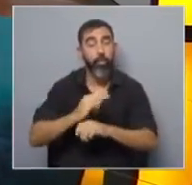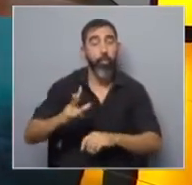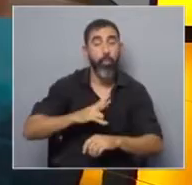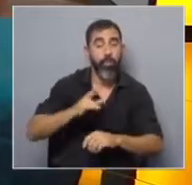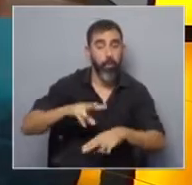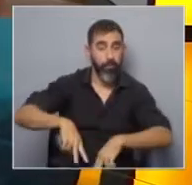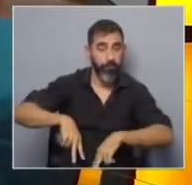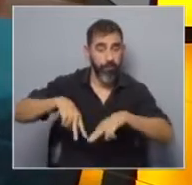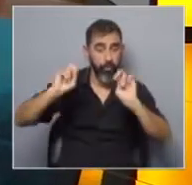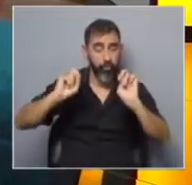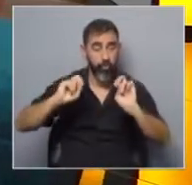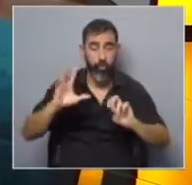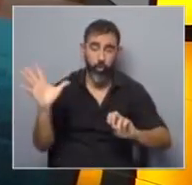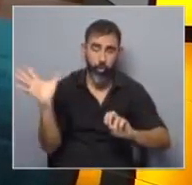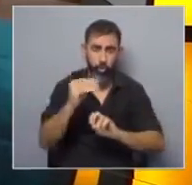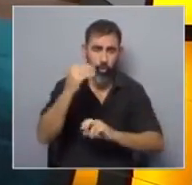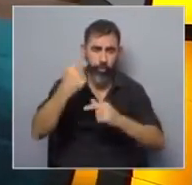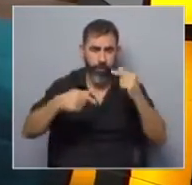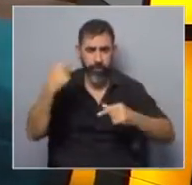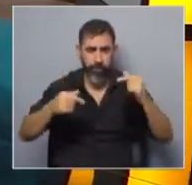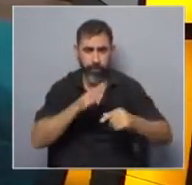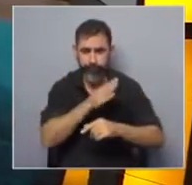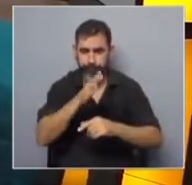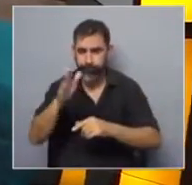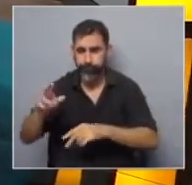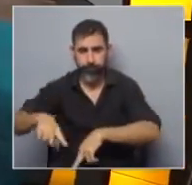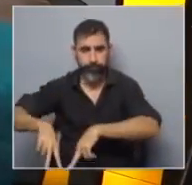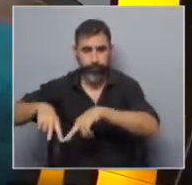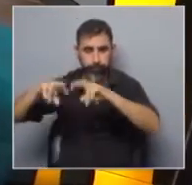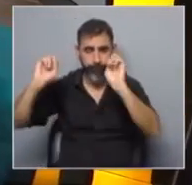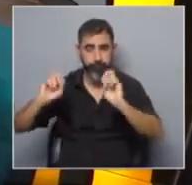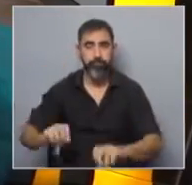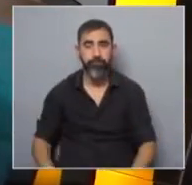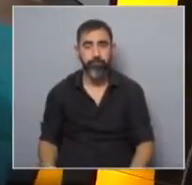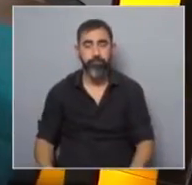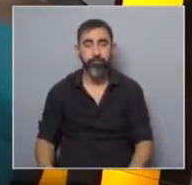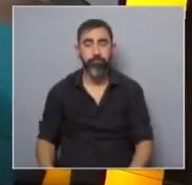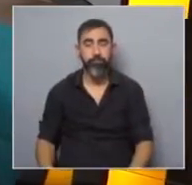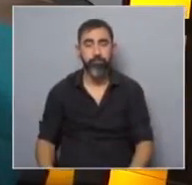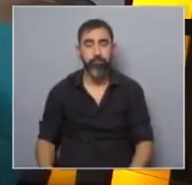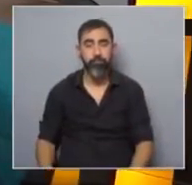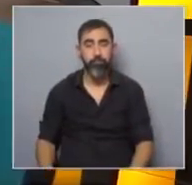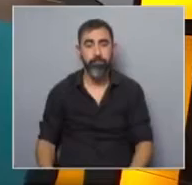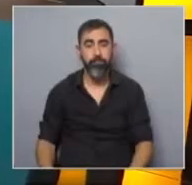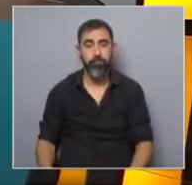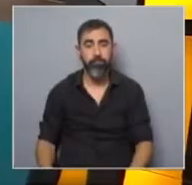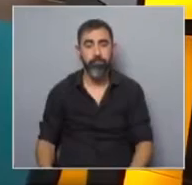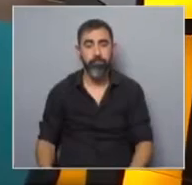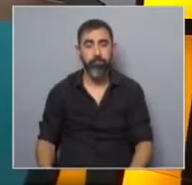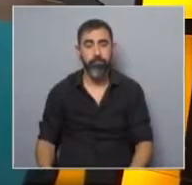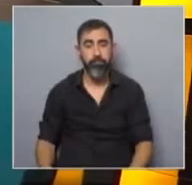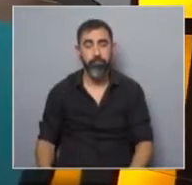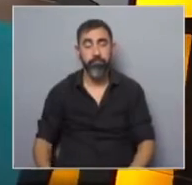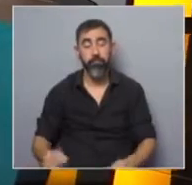privados de investigación de todas las orientaciones que te puedas imaginar. Entonces, un poco